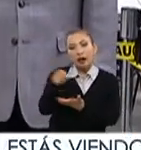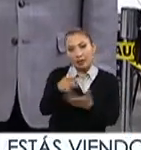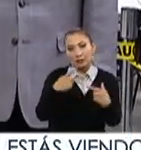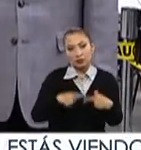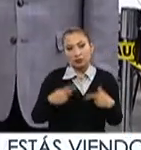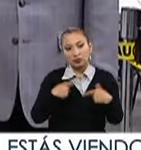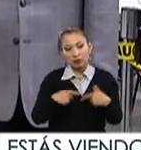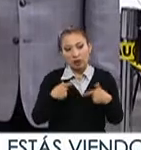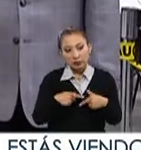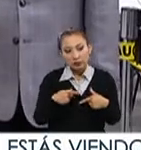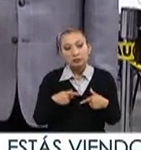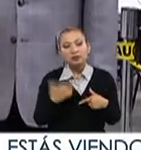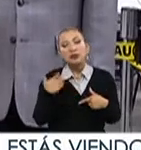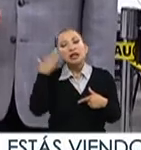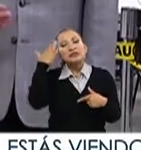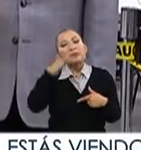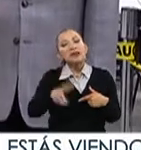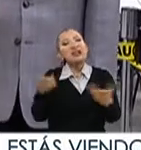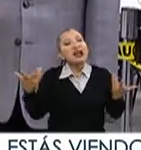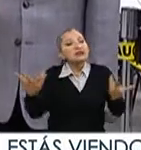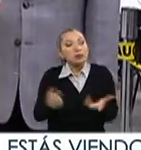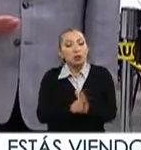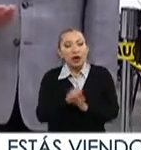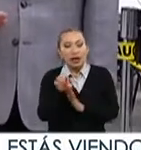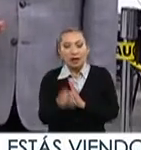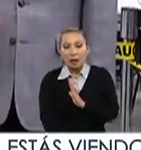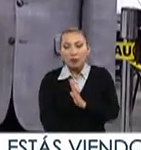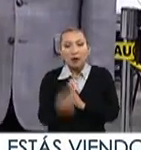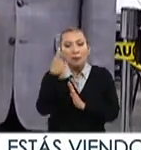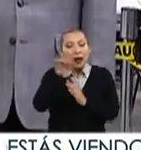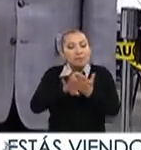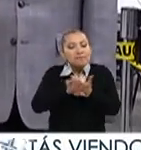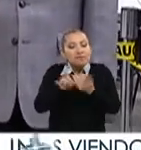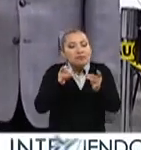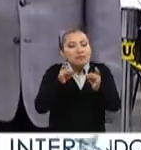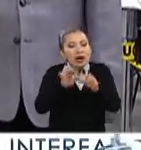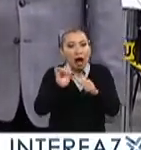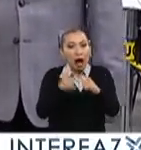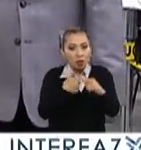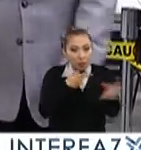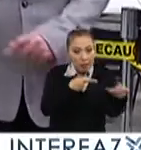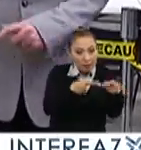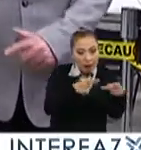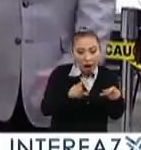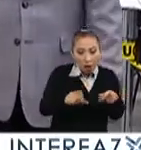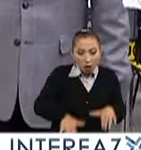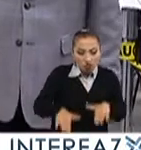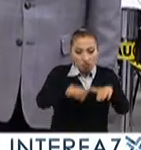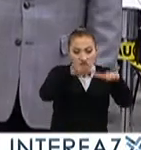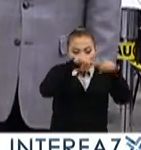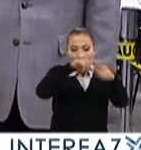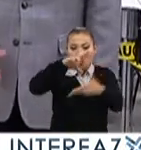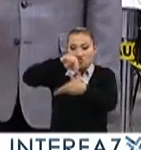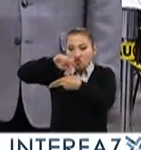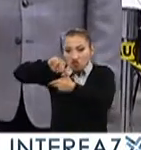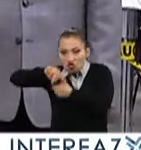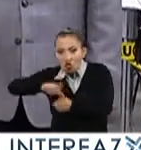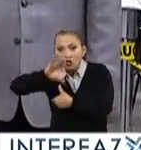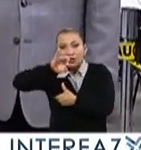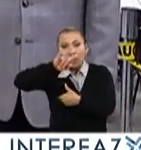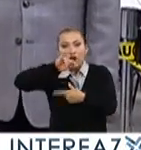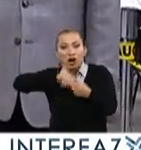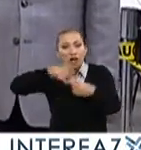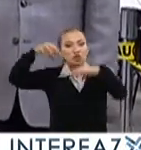la población para que sepan ellos qué hacer, por ejemplo, para estar prevenidos y preparados ante inundaciones, ante ciclones tropicales,